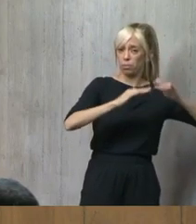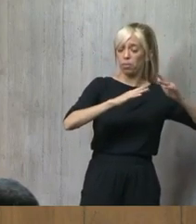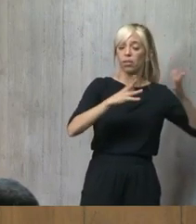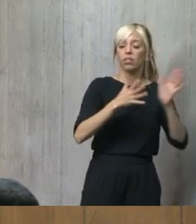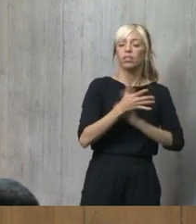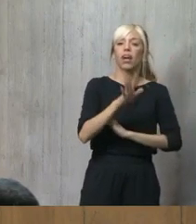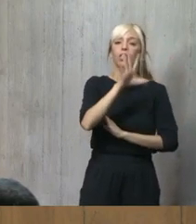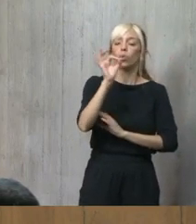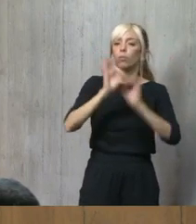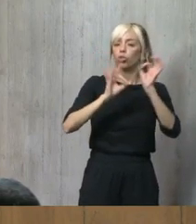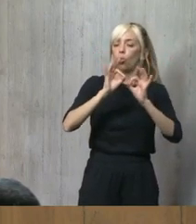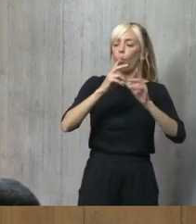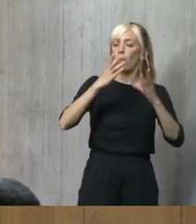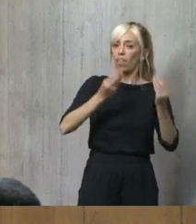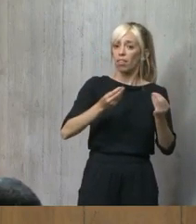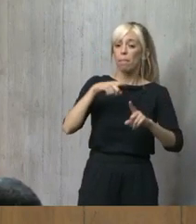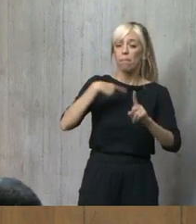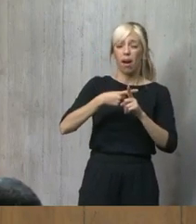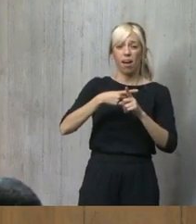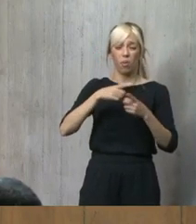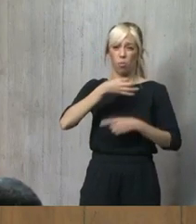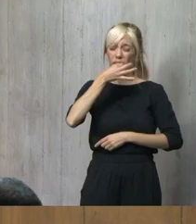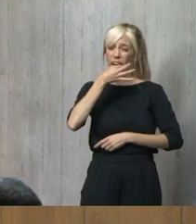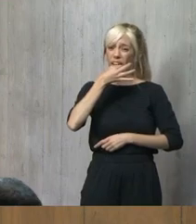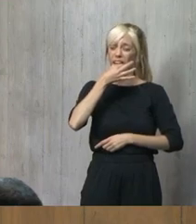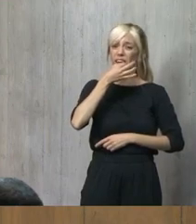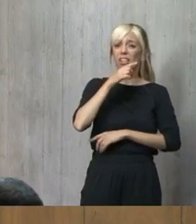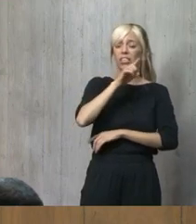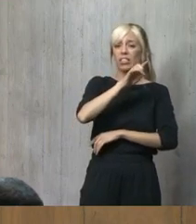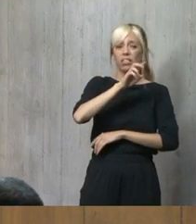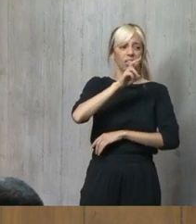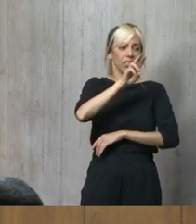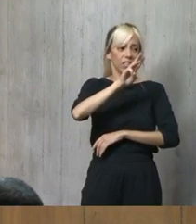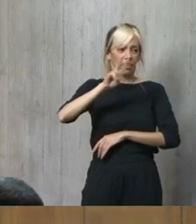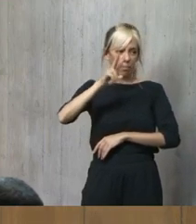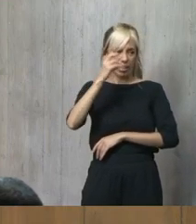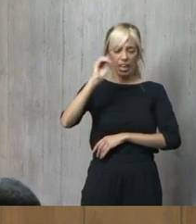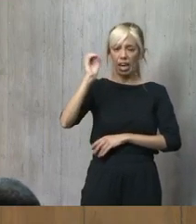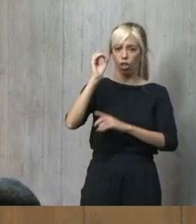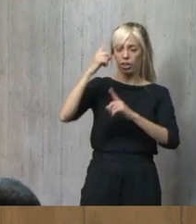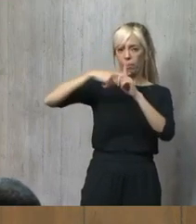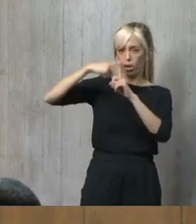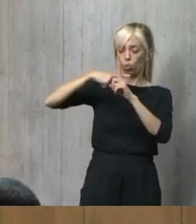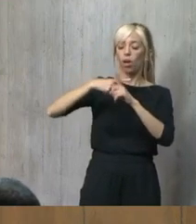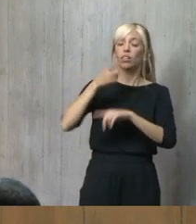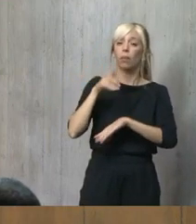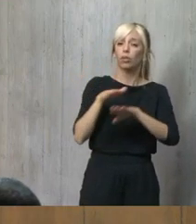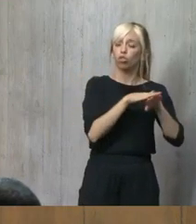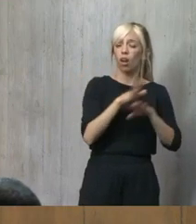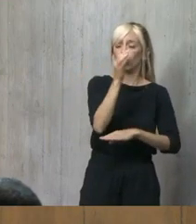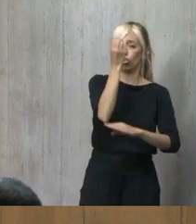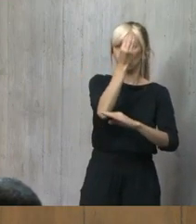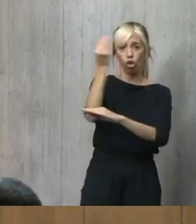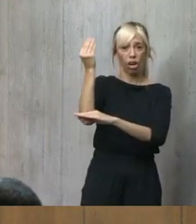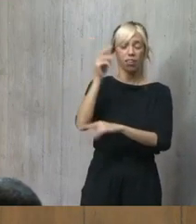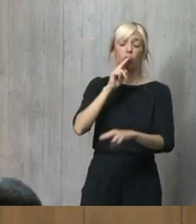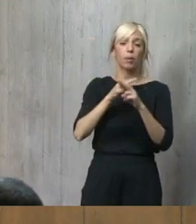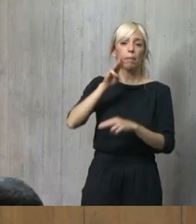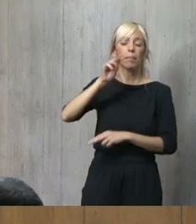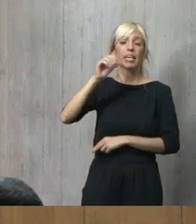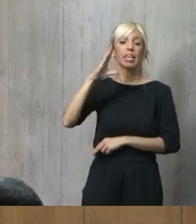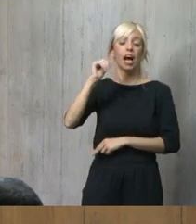y descendiendo de 20 grados de temperatura ya a última hora de la tarde. Y tenemos otra estación en el interior, en la Torre de Picacho, que